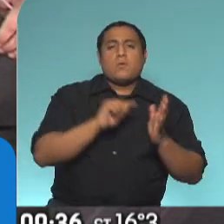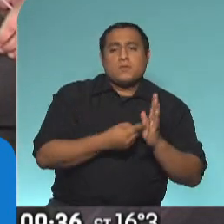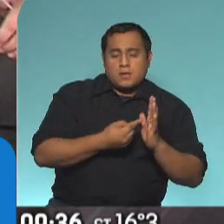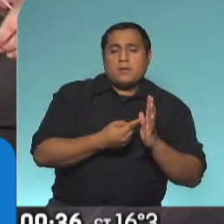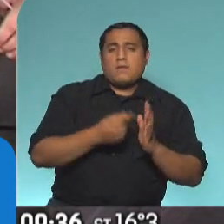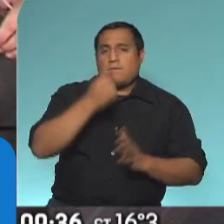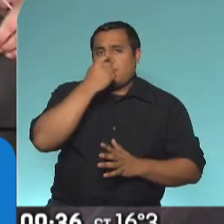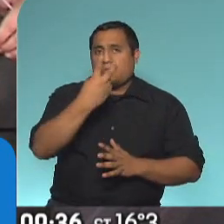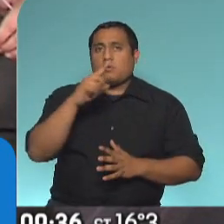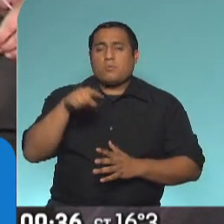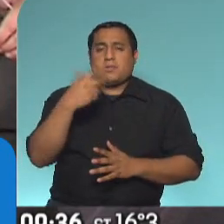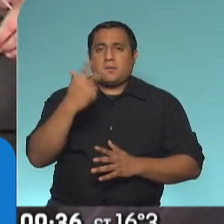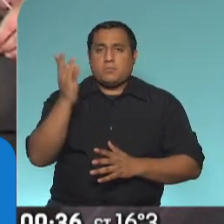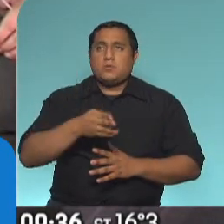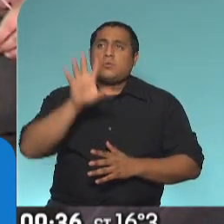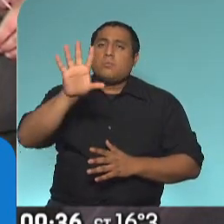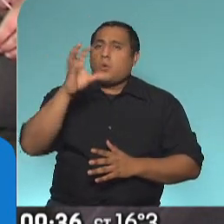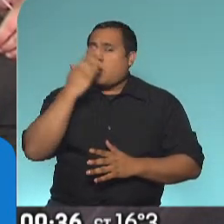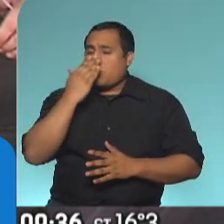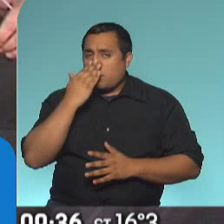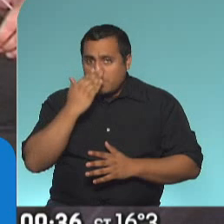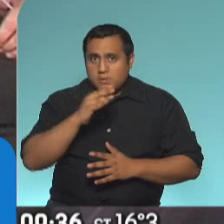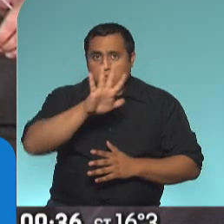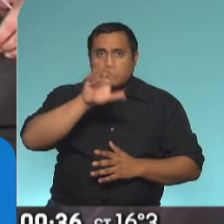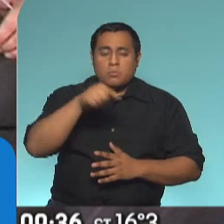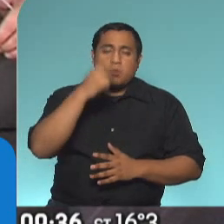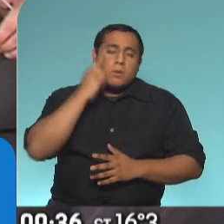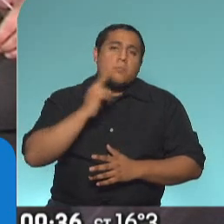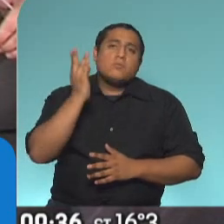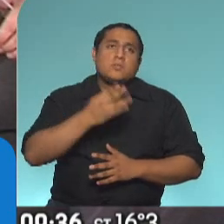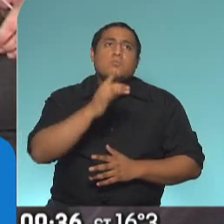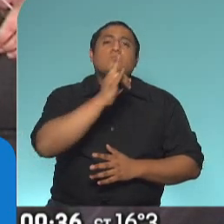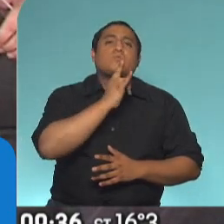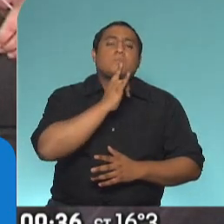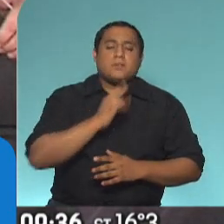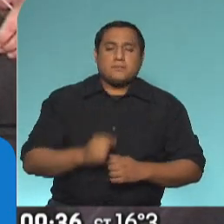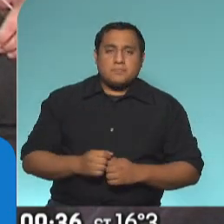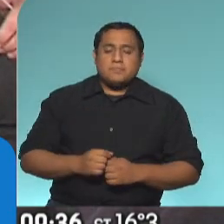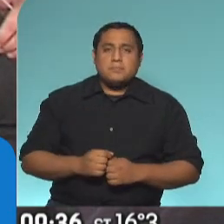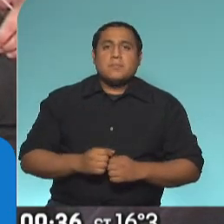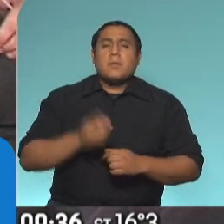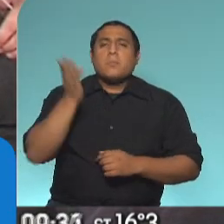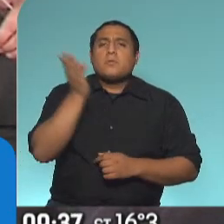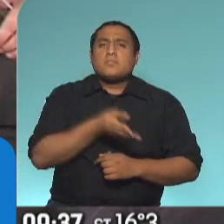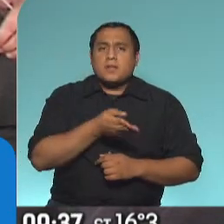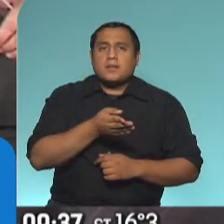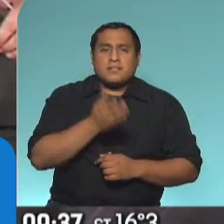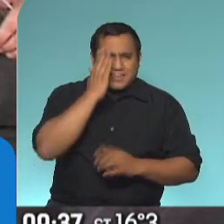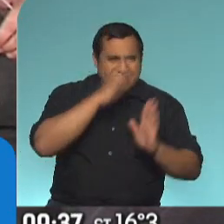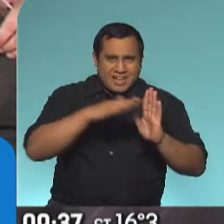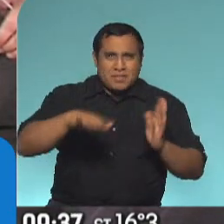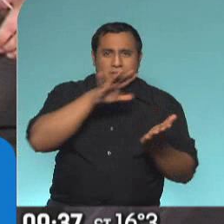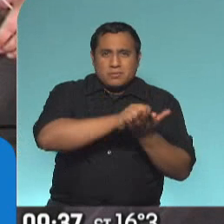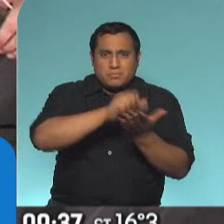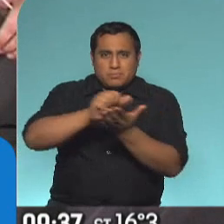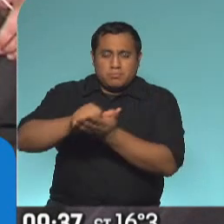el 22,3% en Córdoba y el 5,9% en Tucumán. Con respecto al porcentaje ocupacional de camas de